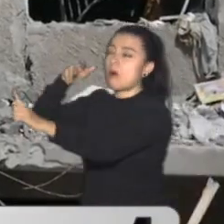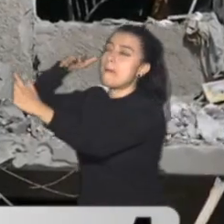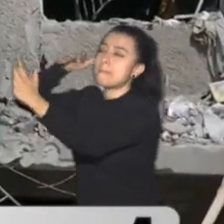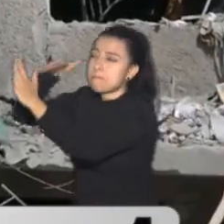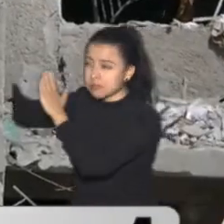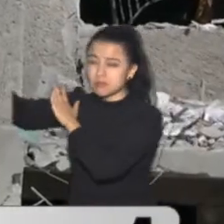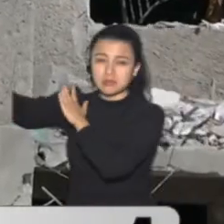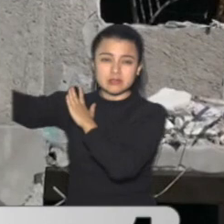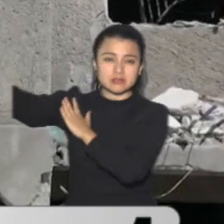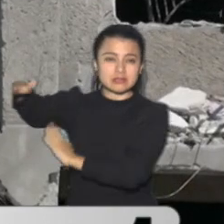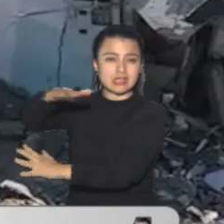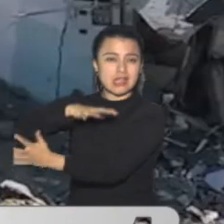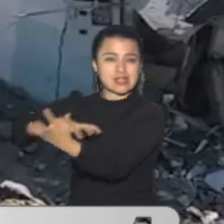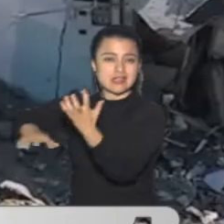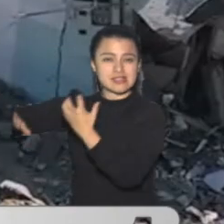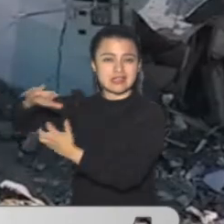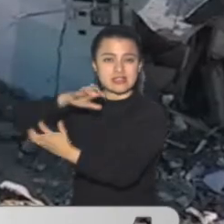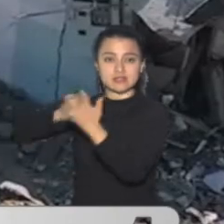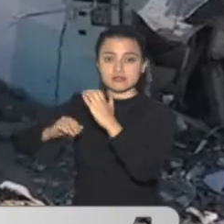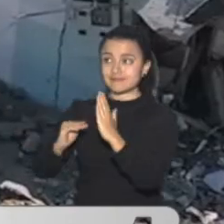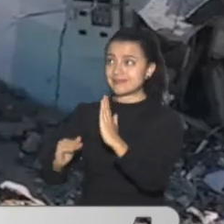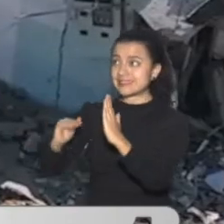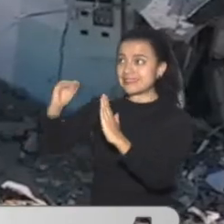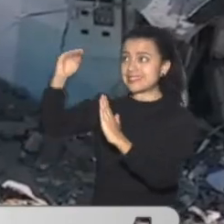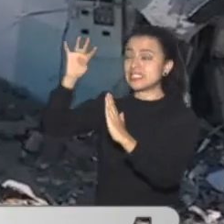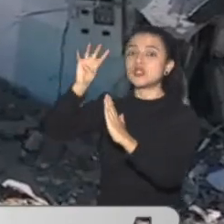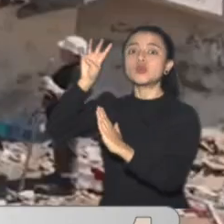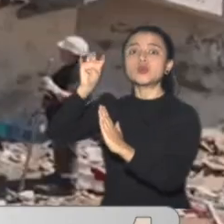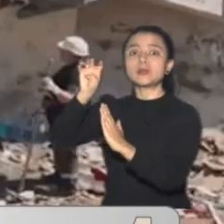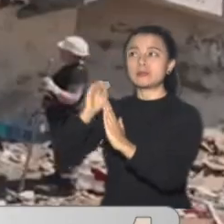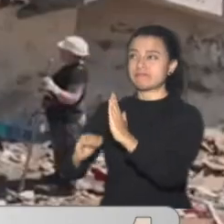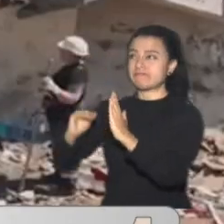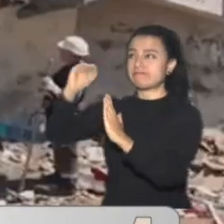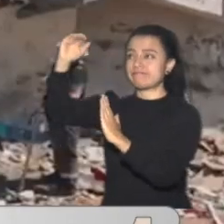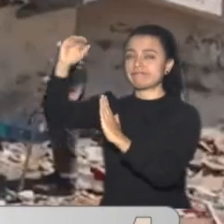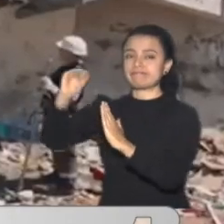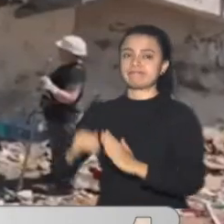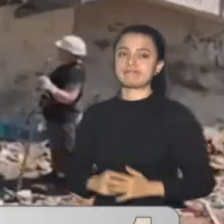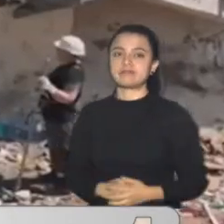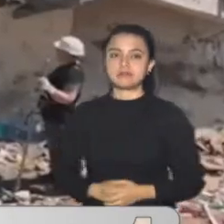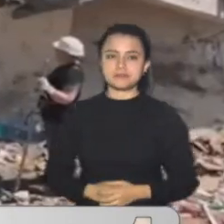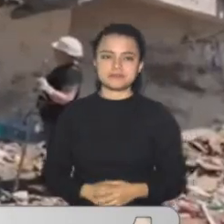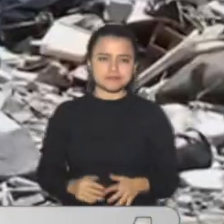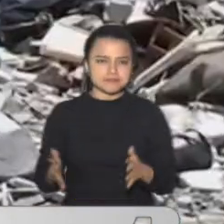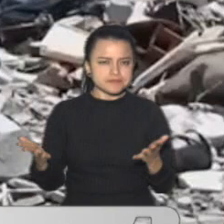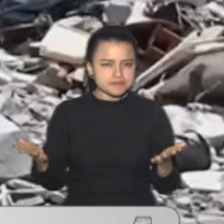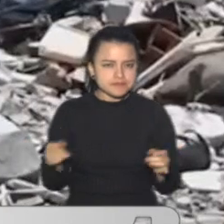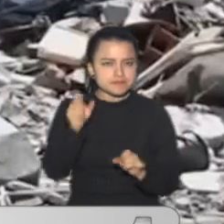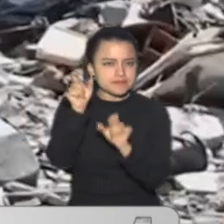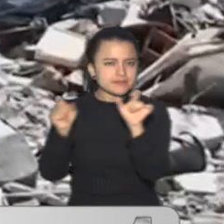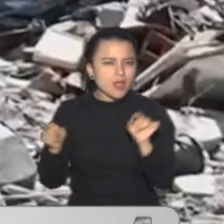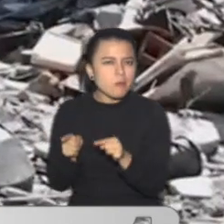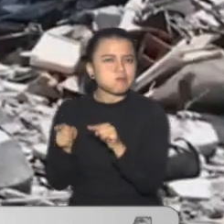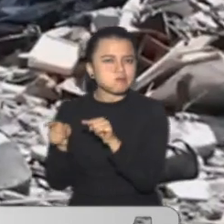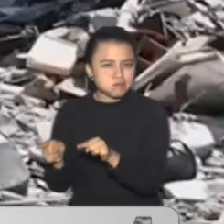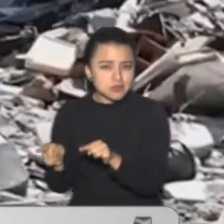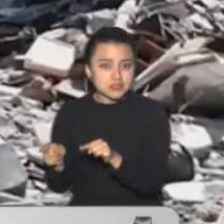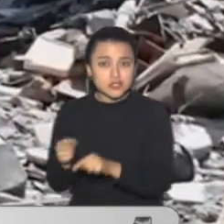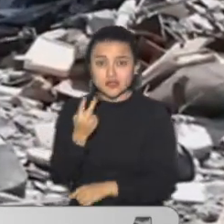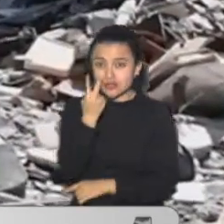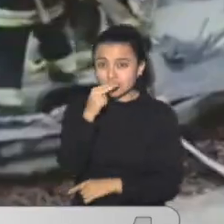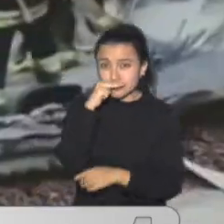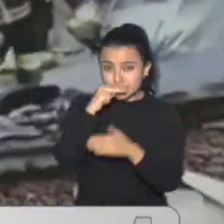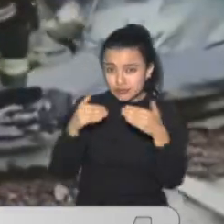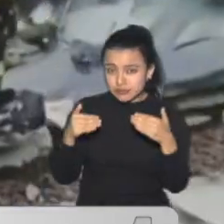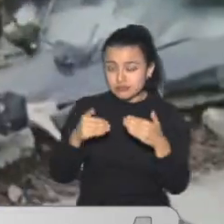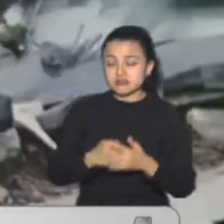uno en un edificio residencial de nueve pisos y el otro en un centro recreativo la mayoría de las víctimas mortales incluidos dos niños